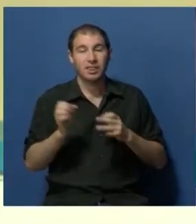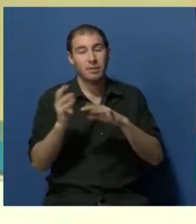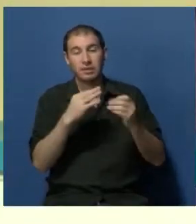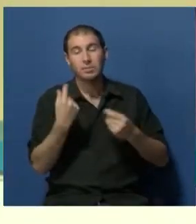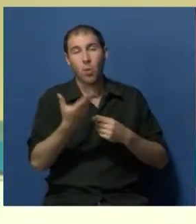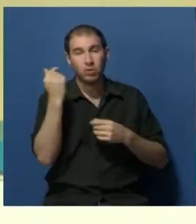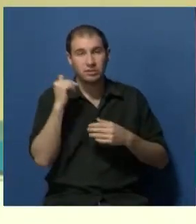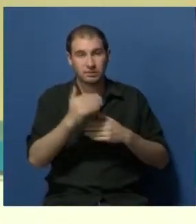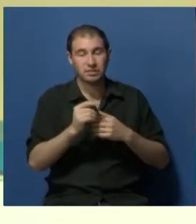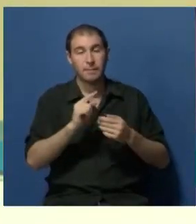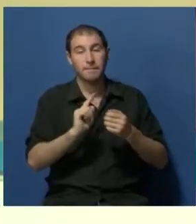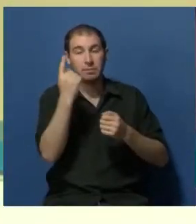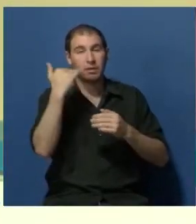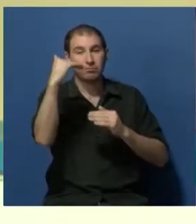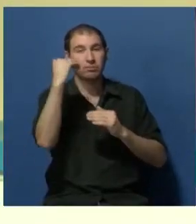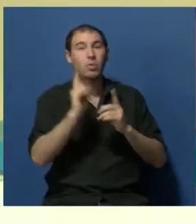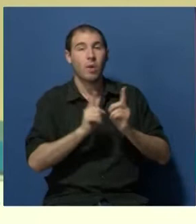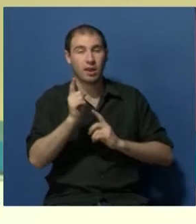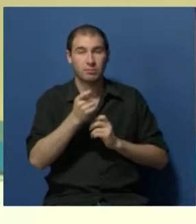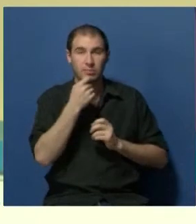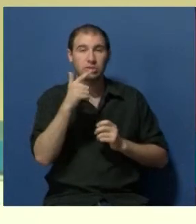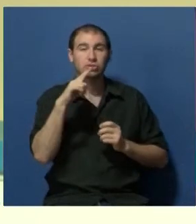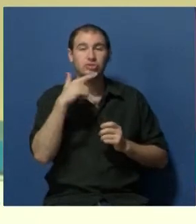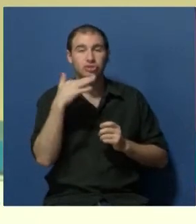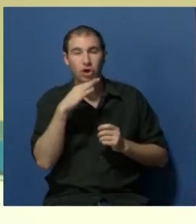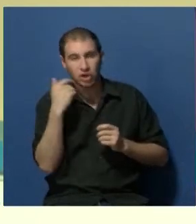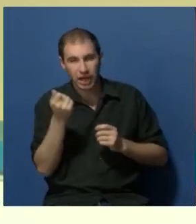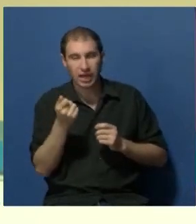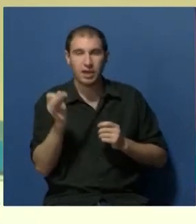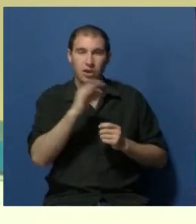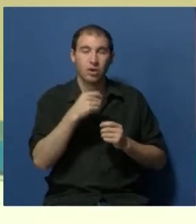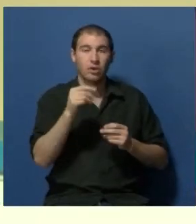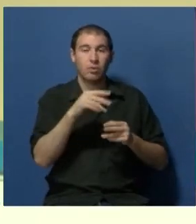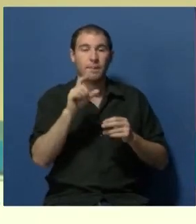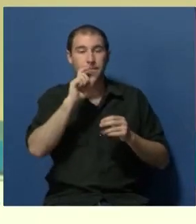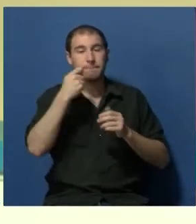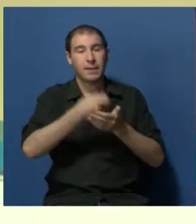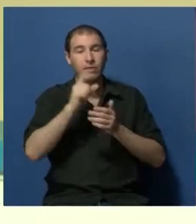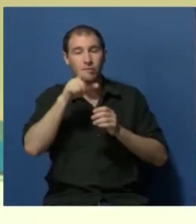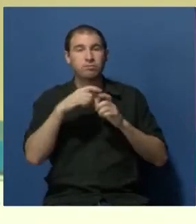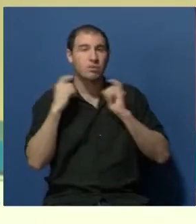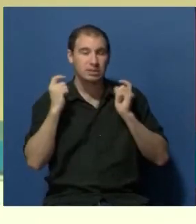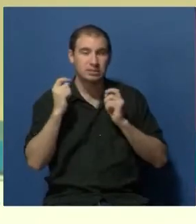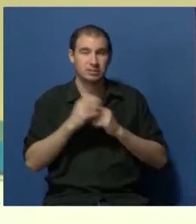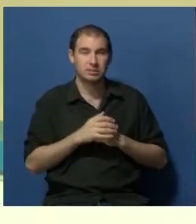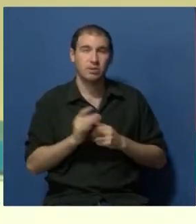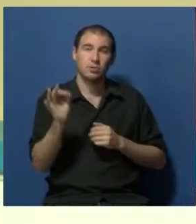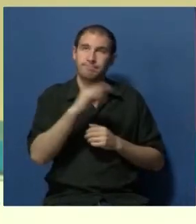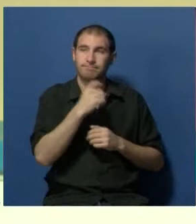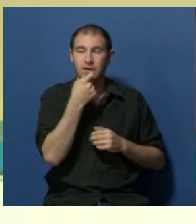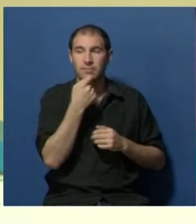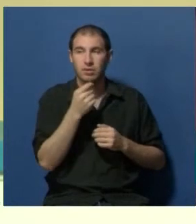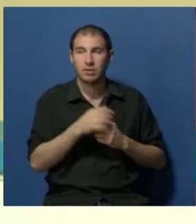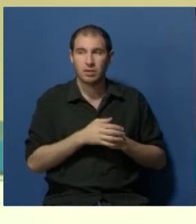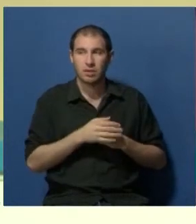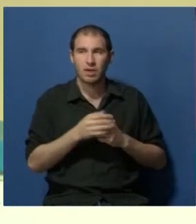discusiones se ha ido priorizando la soja, se ha ido priorizando el pago de los fondos buitres, claro, se ha ido priorizando se le